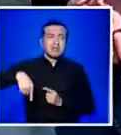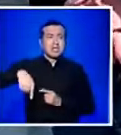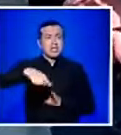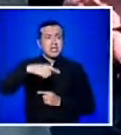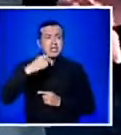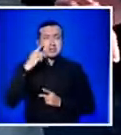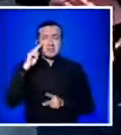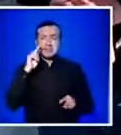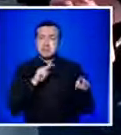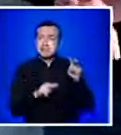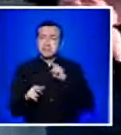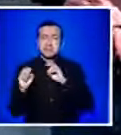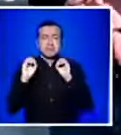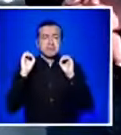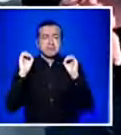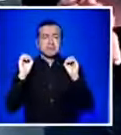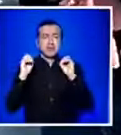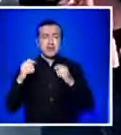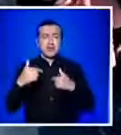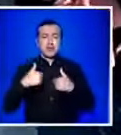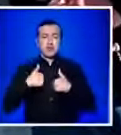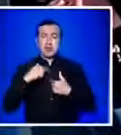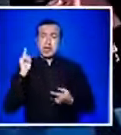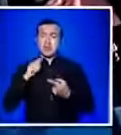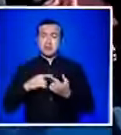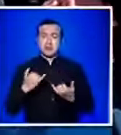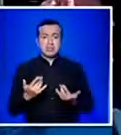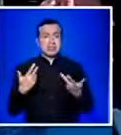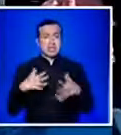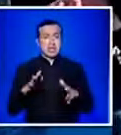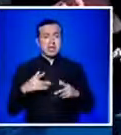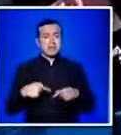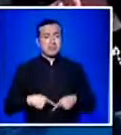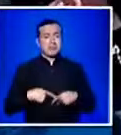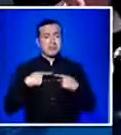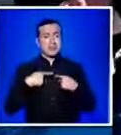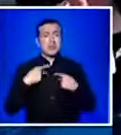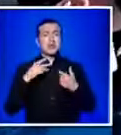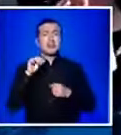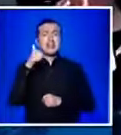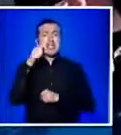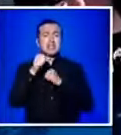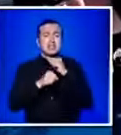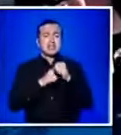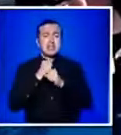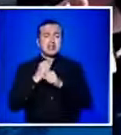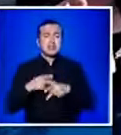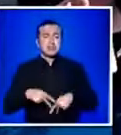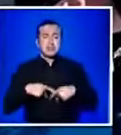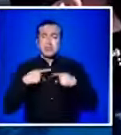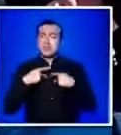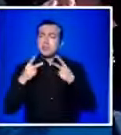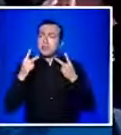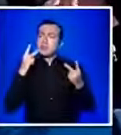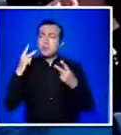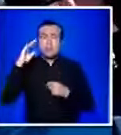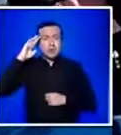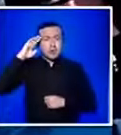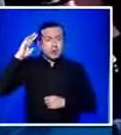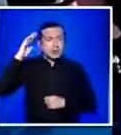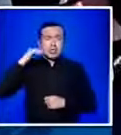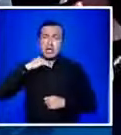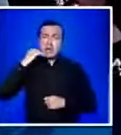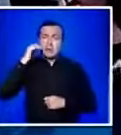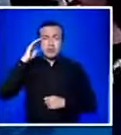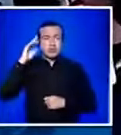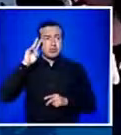en ningún momento. Yo no he visto, ya llevo aquí viviendo más de 10 años, pero nunca veo que la policía hace